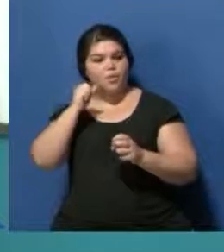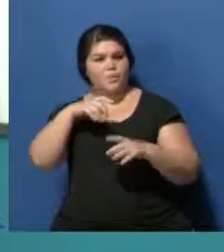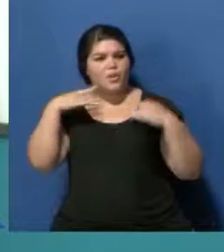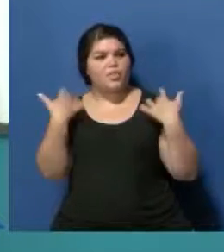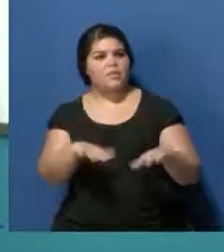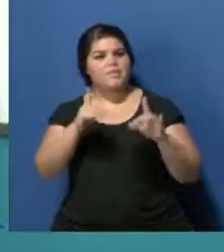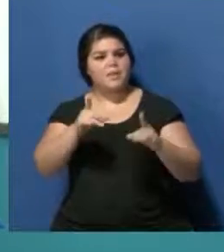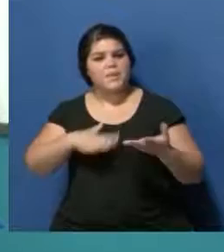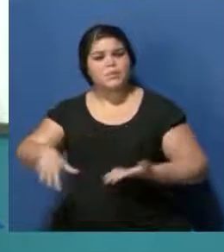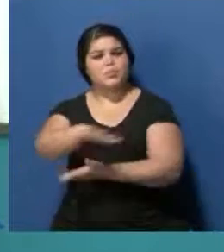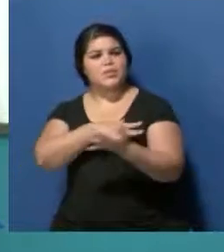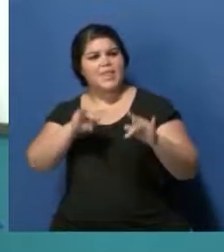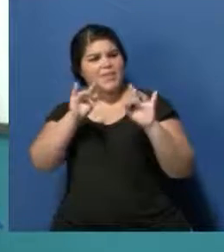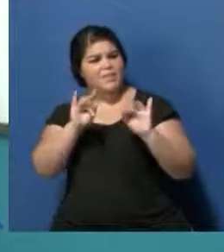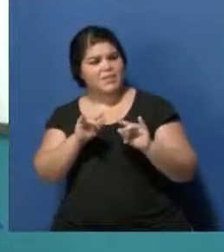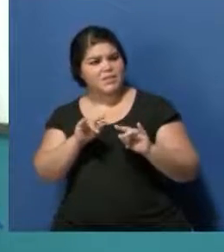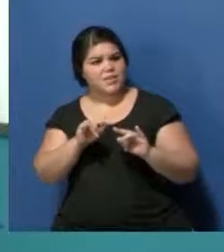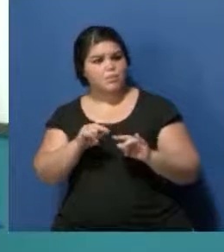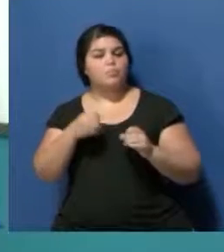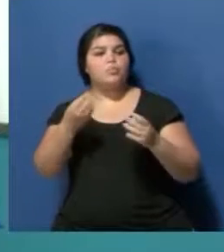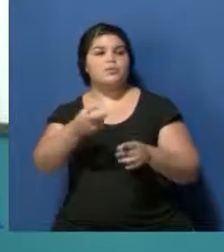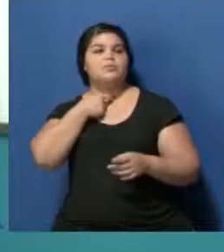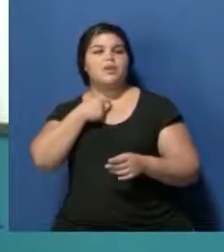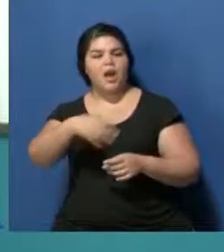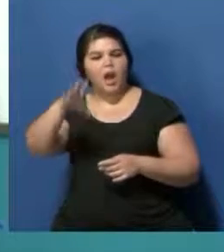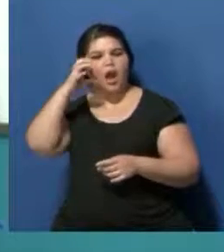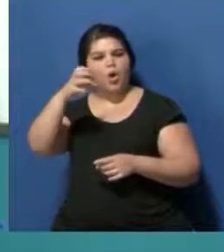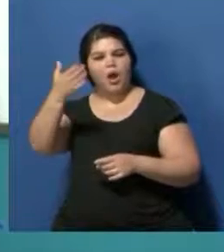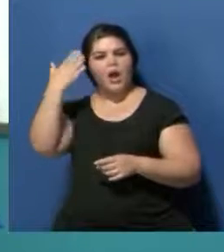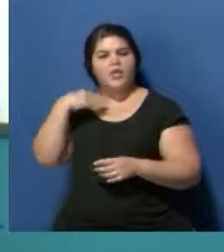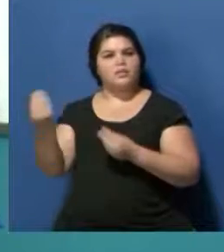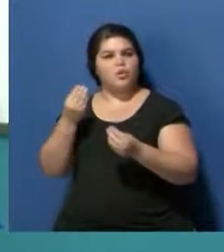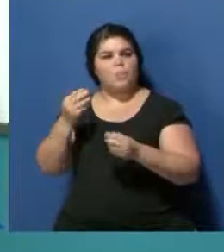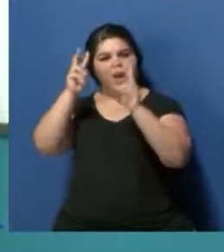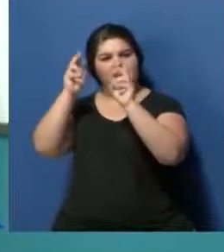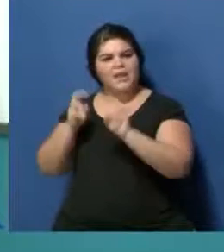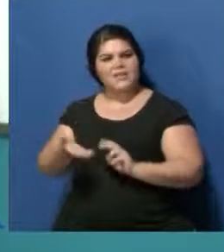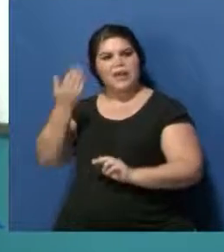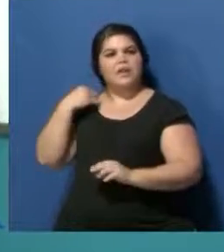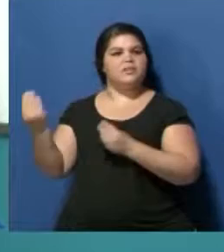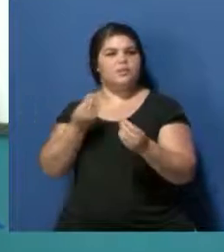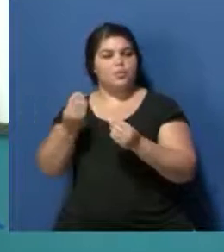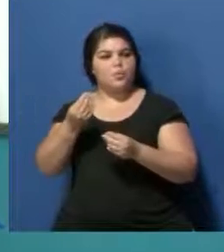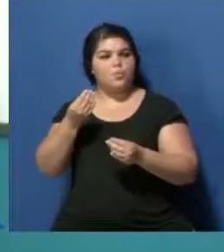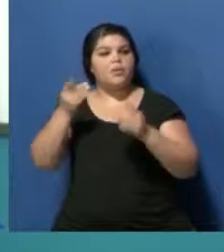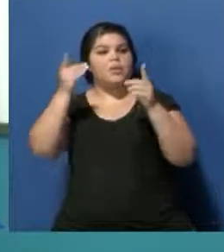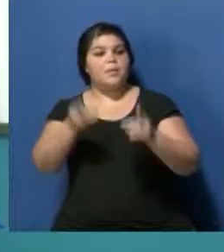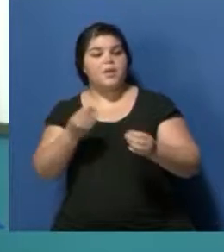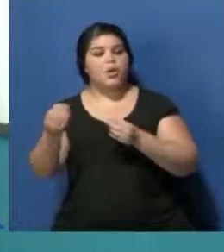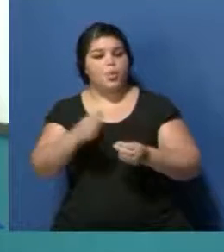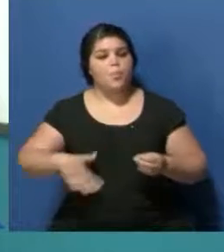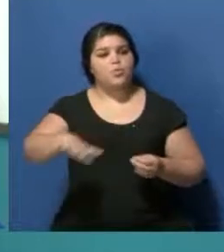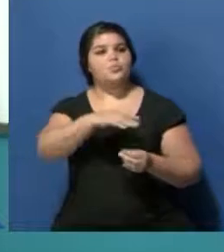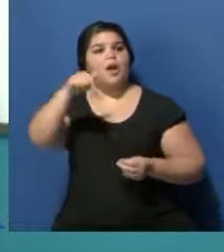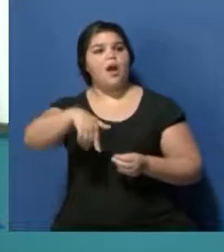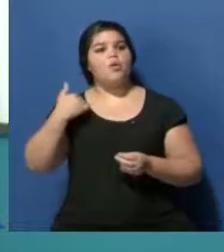muy compleja. Y es por eso que queríamos hacer un poco de memoria, tratar de analizar lo que sucedió entonces y cómo está configurada la realidad social de la